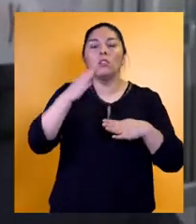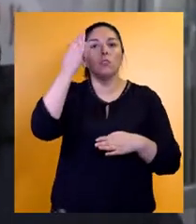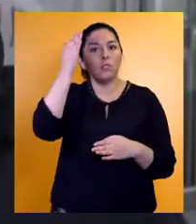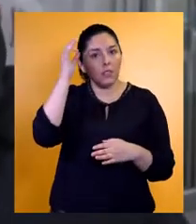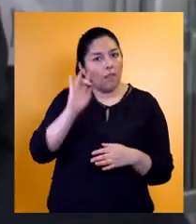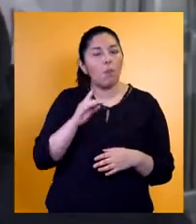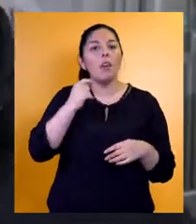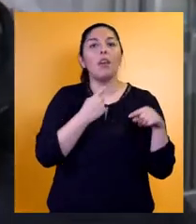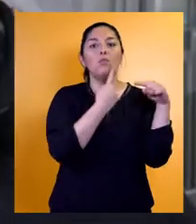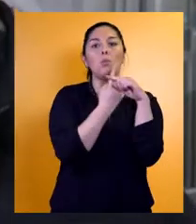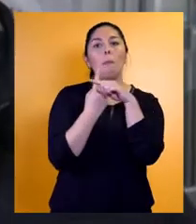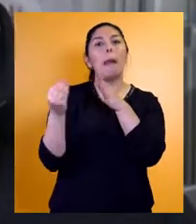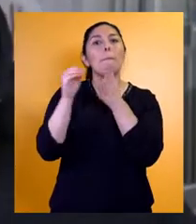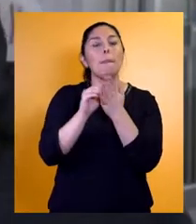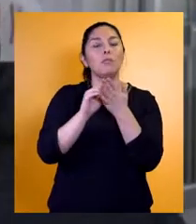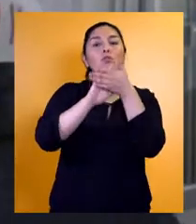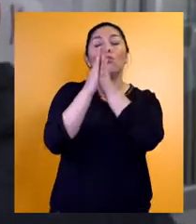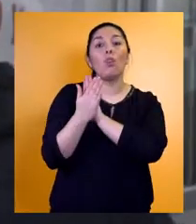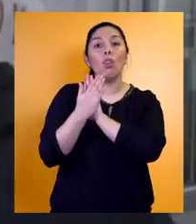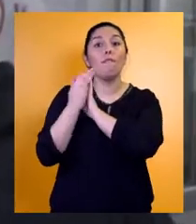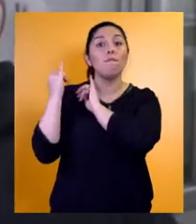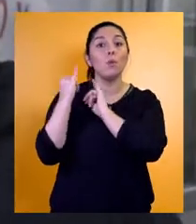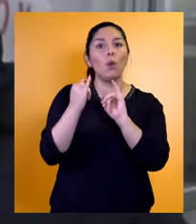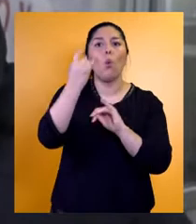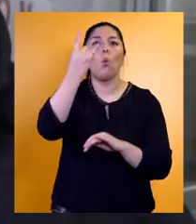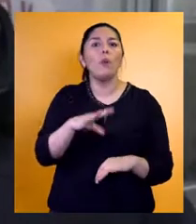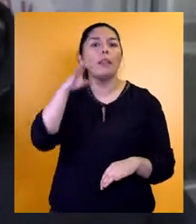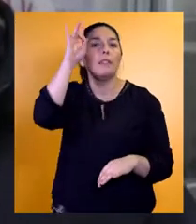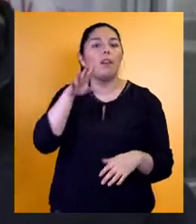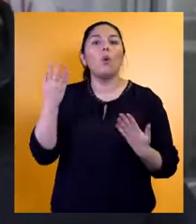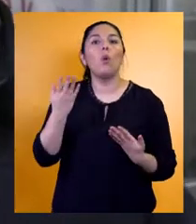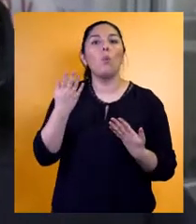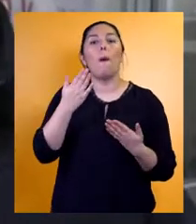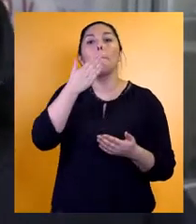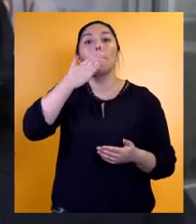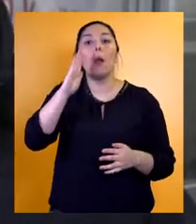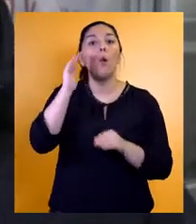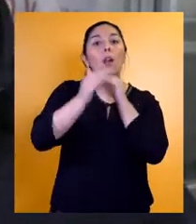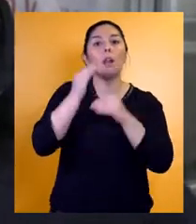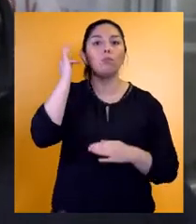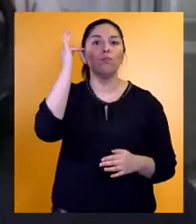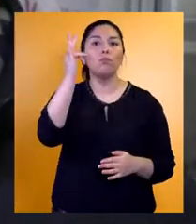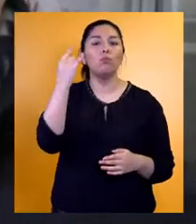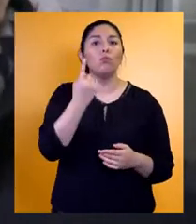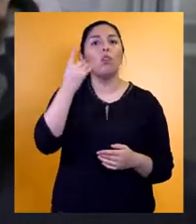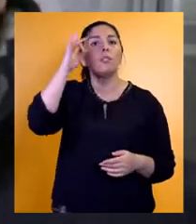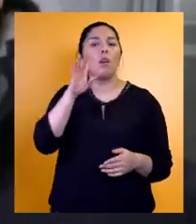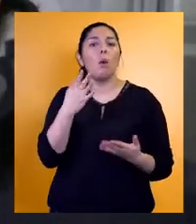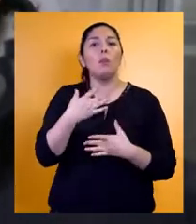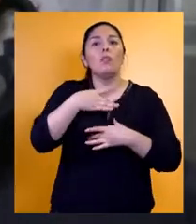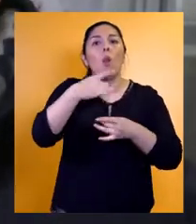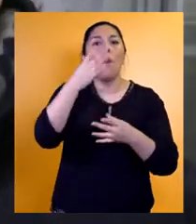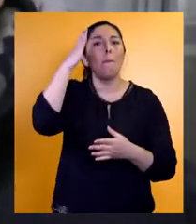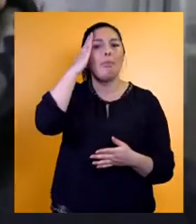a propósito de este acuerdo de infancia, yo creo que la única forma de sanar, de reparar, no es solamente disponer de una red de salud mental